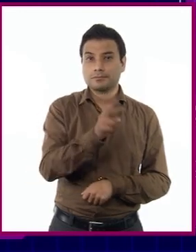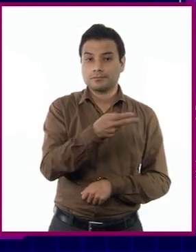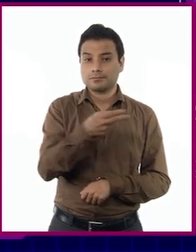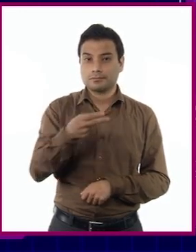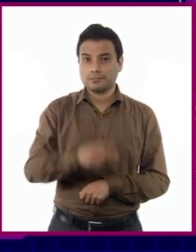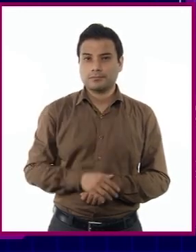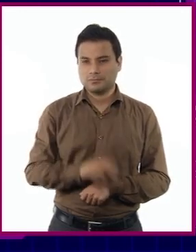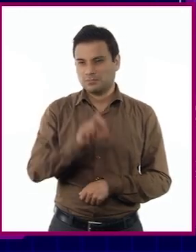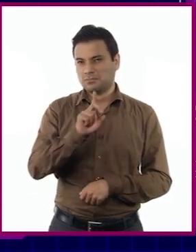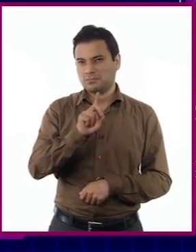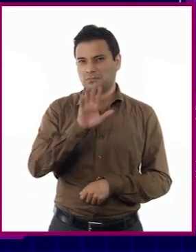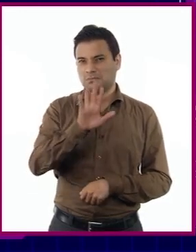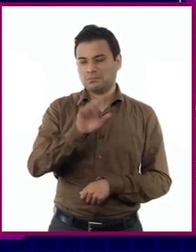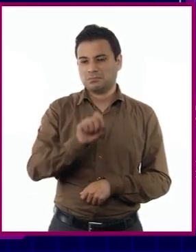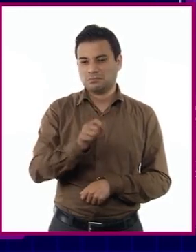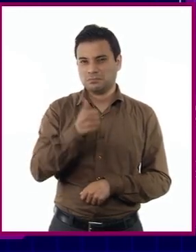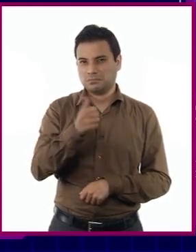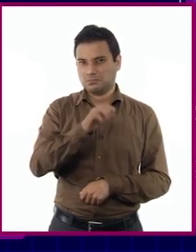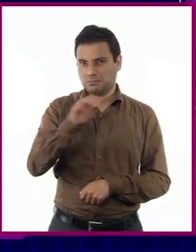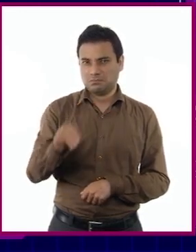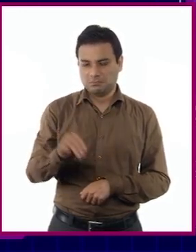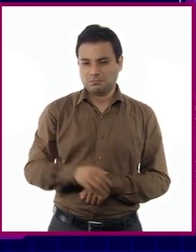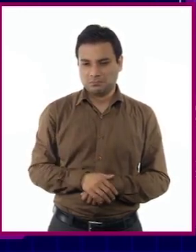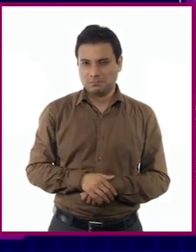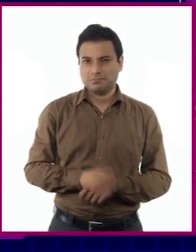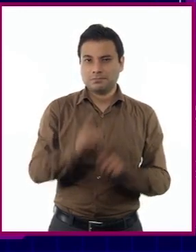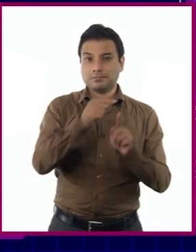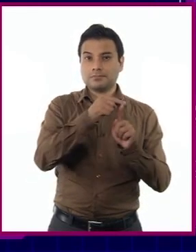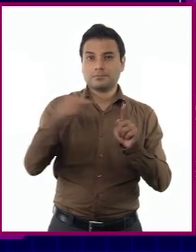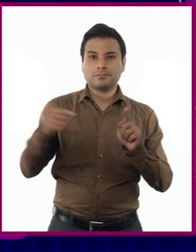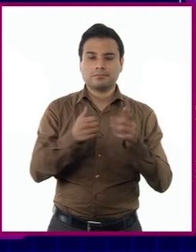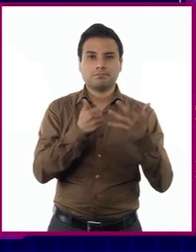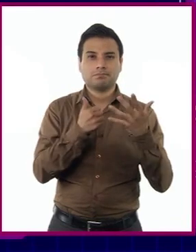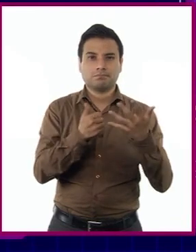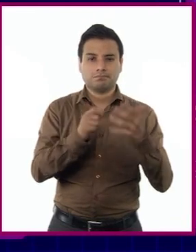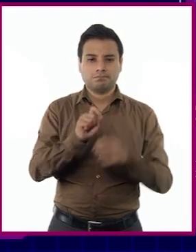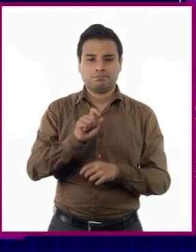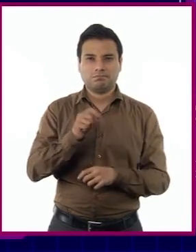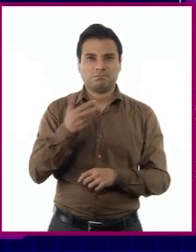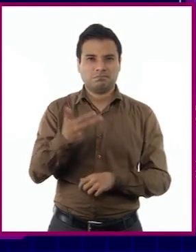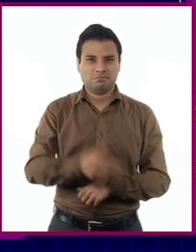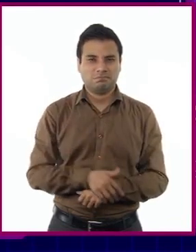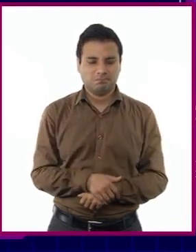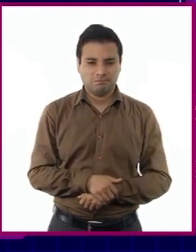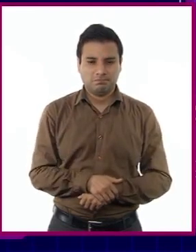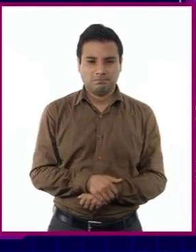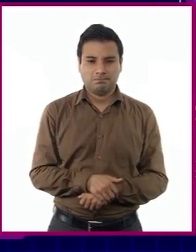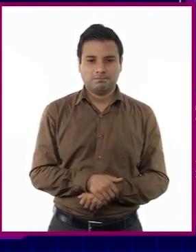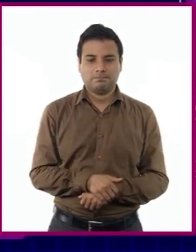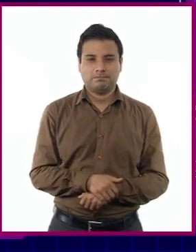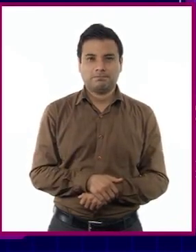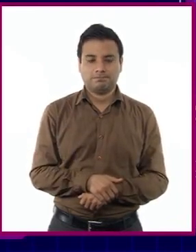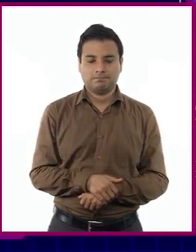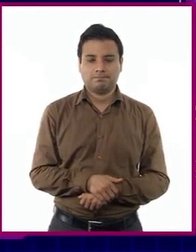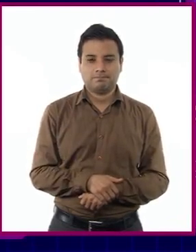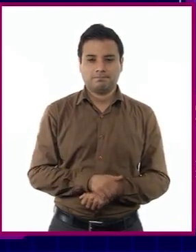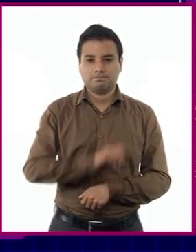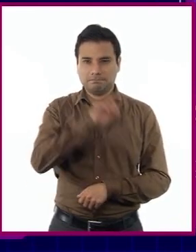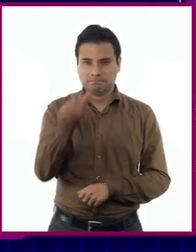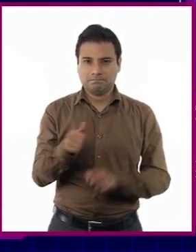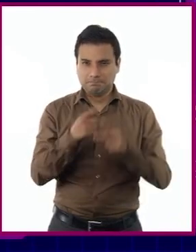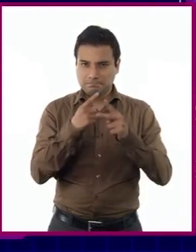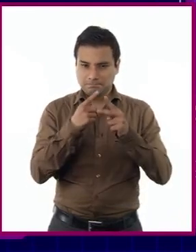a 35.6 centímetros / 6.28 al realizar la